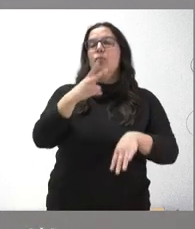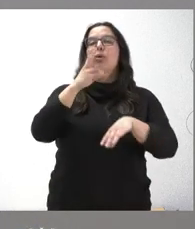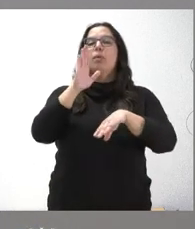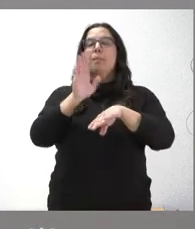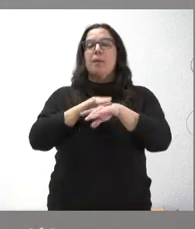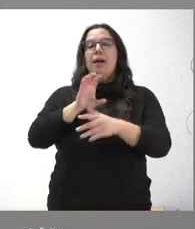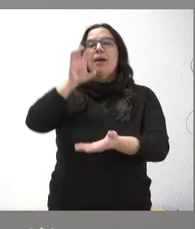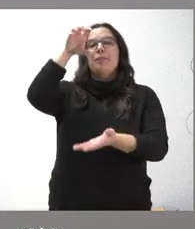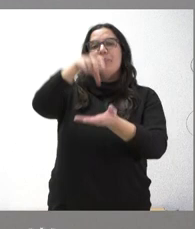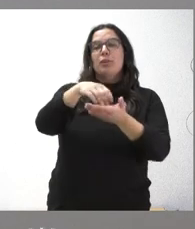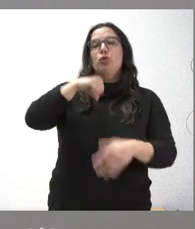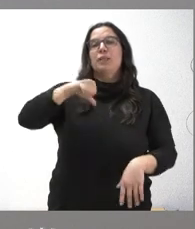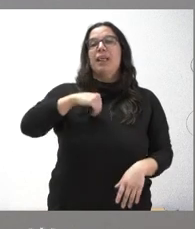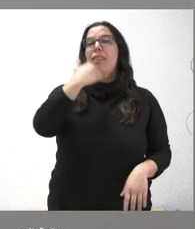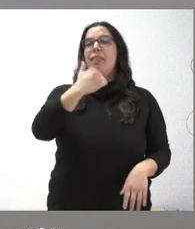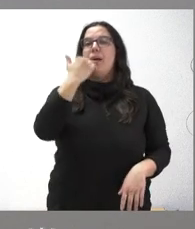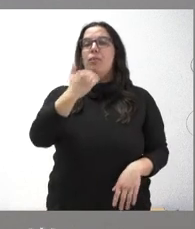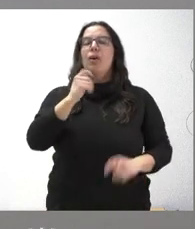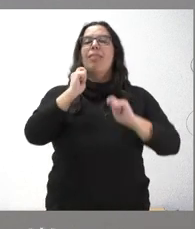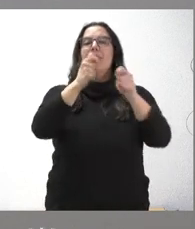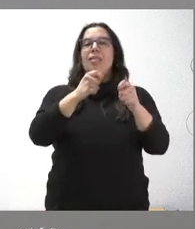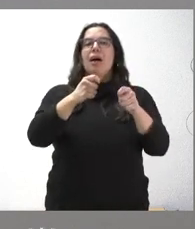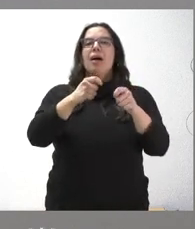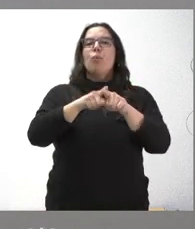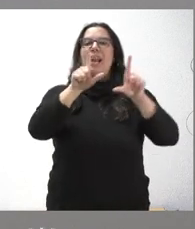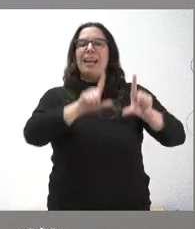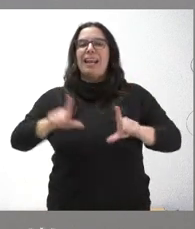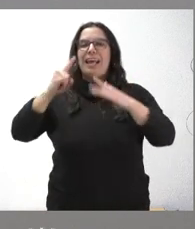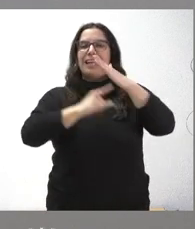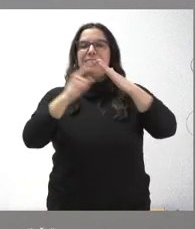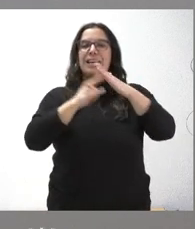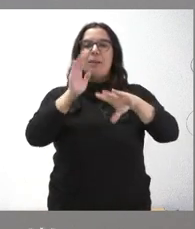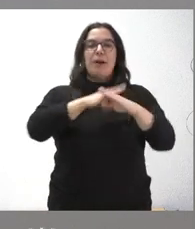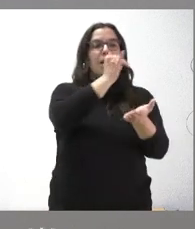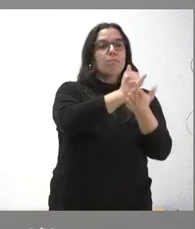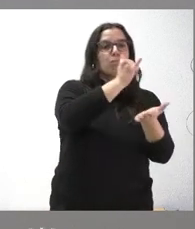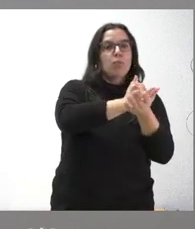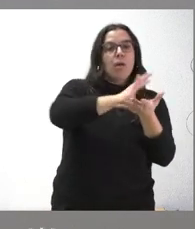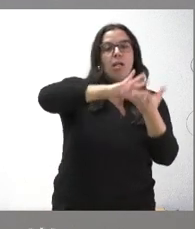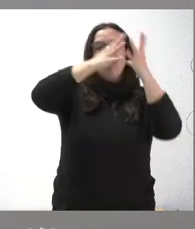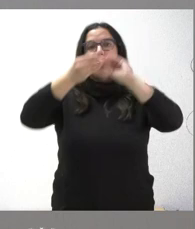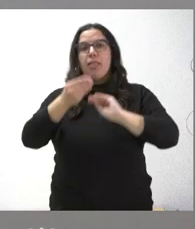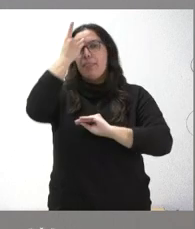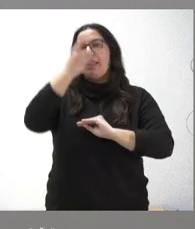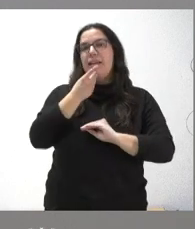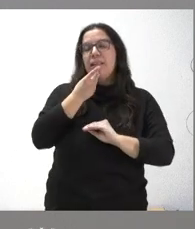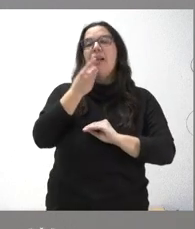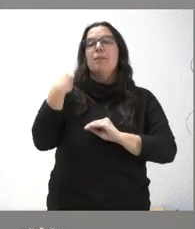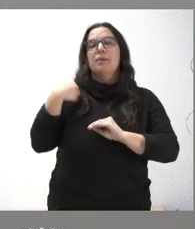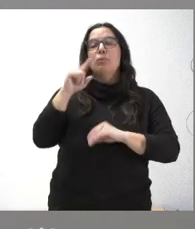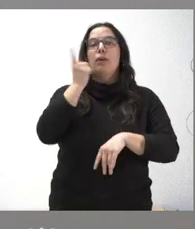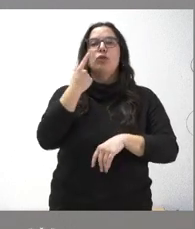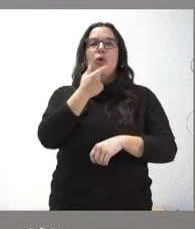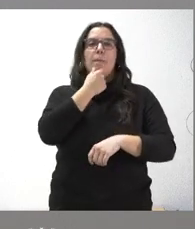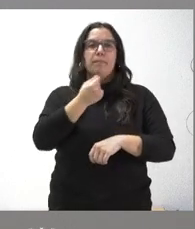complejo asistencial de Zamora de un escáner para la digitalización de muestras que mejore los diagnósticos se trata del suministro instalación y puesta en